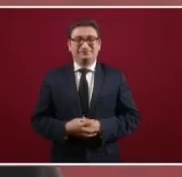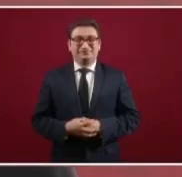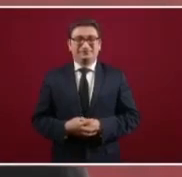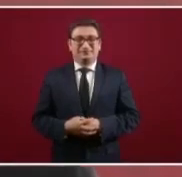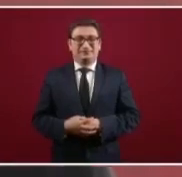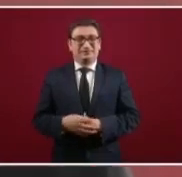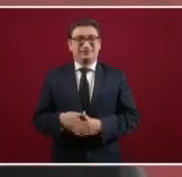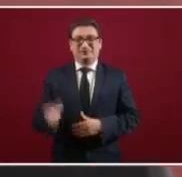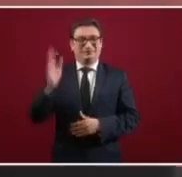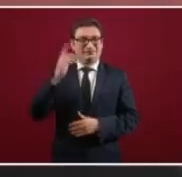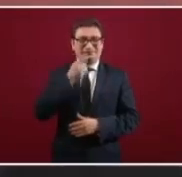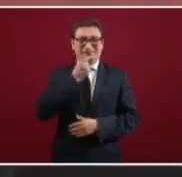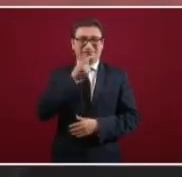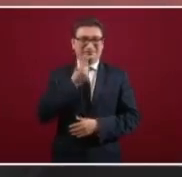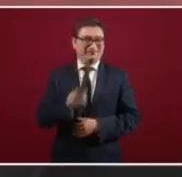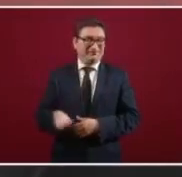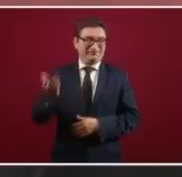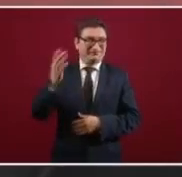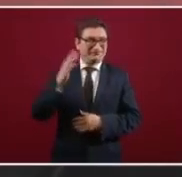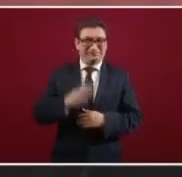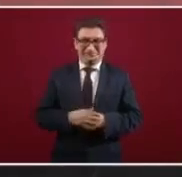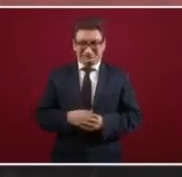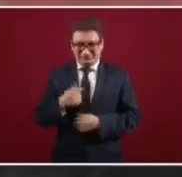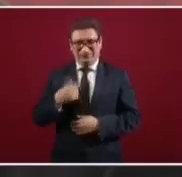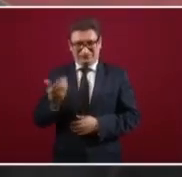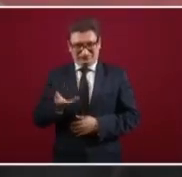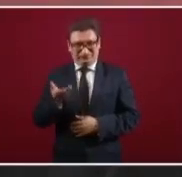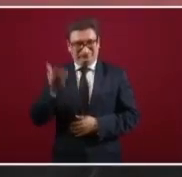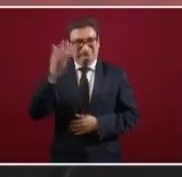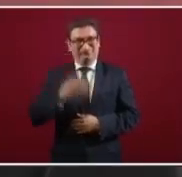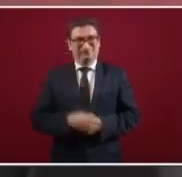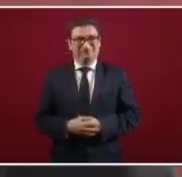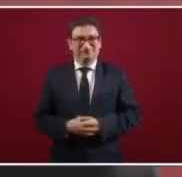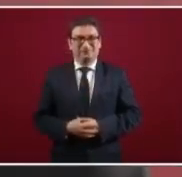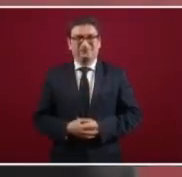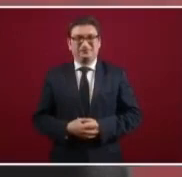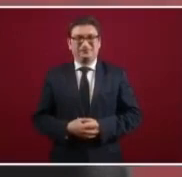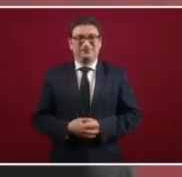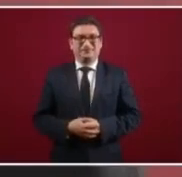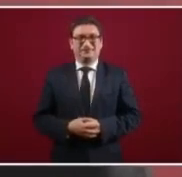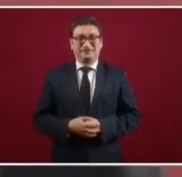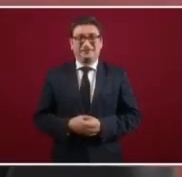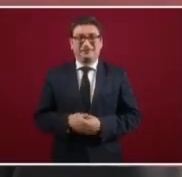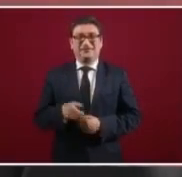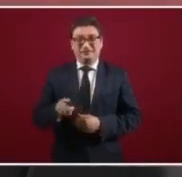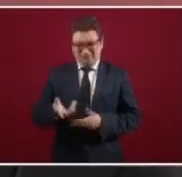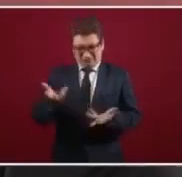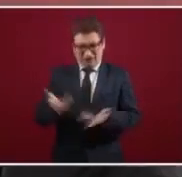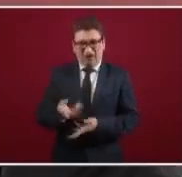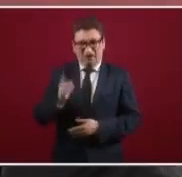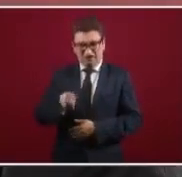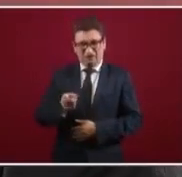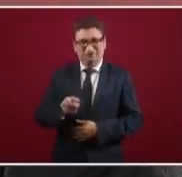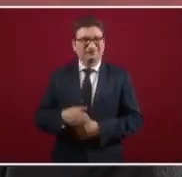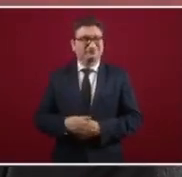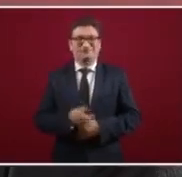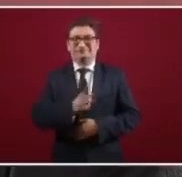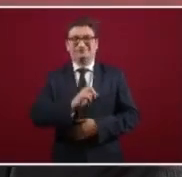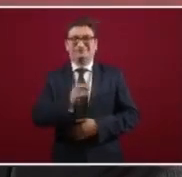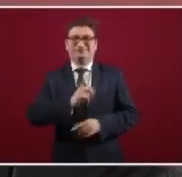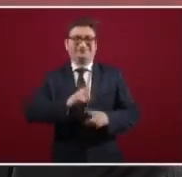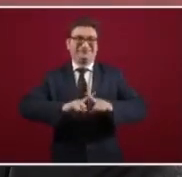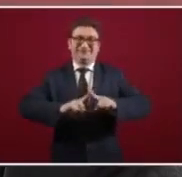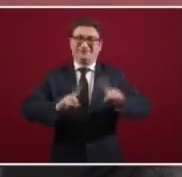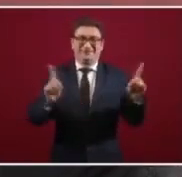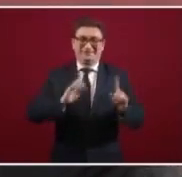chamaco te voy a acaso no ya no es